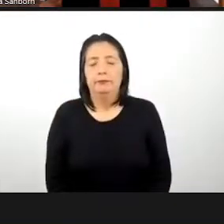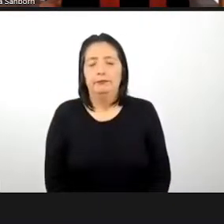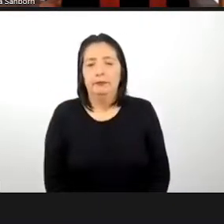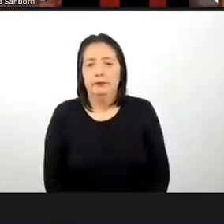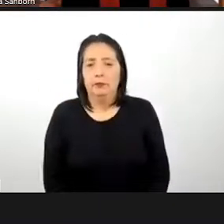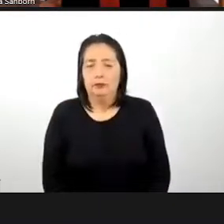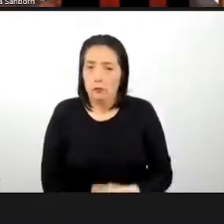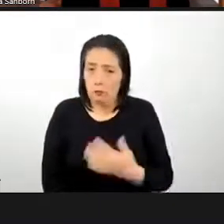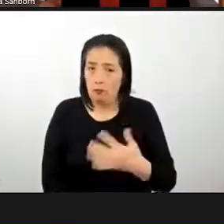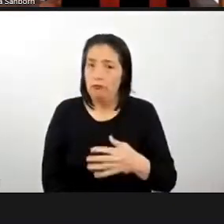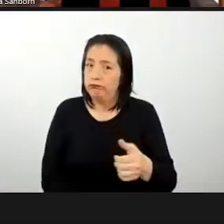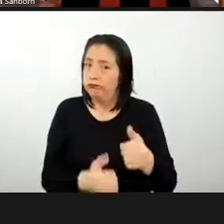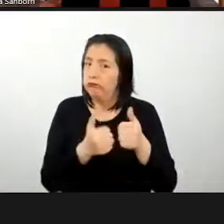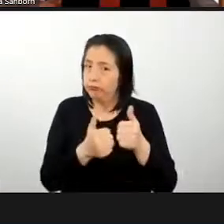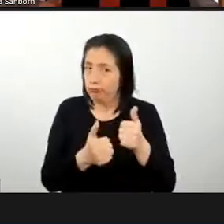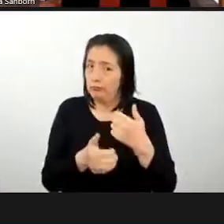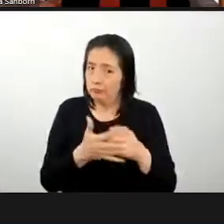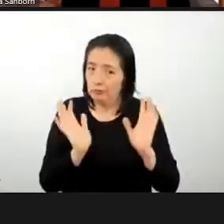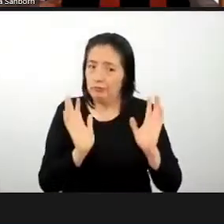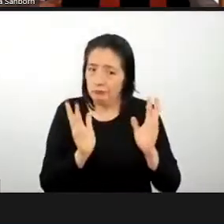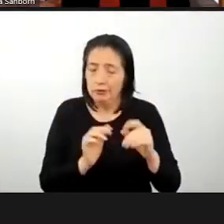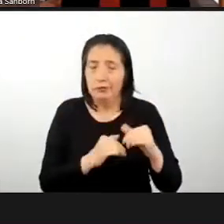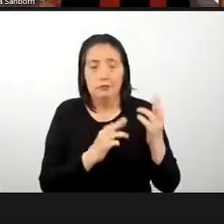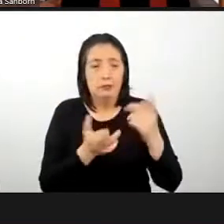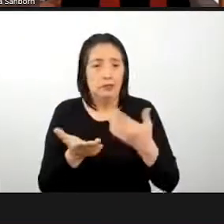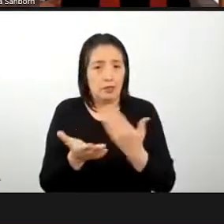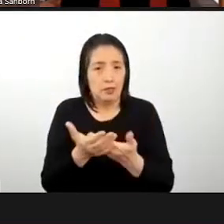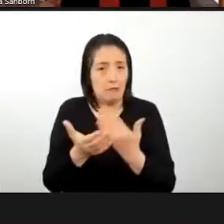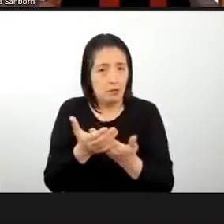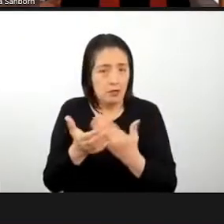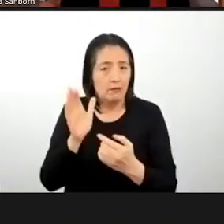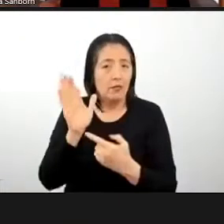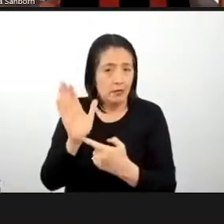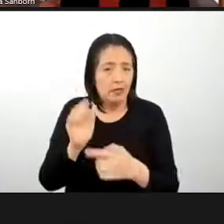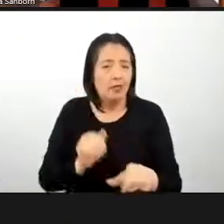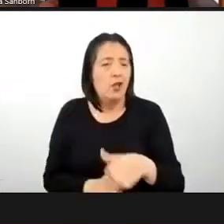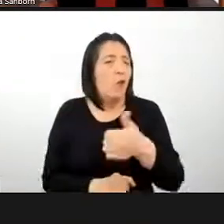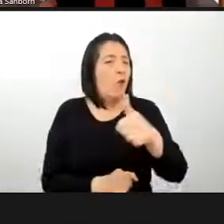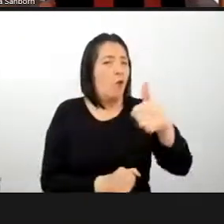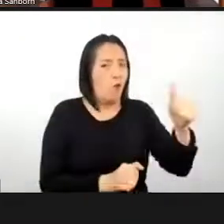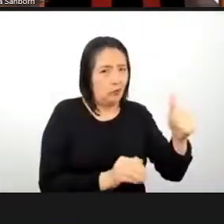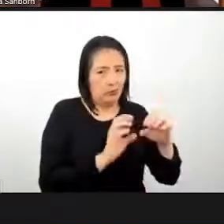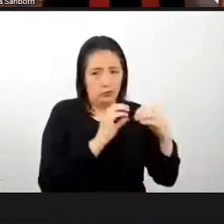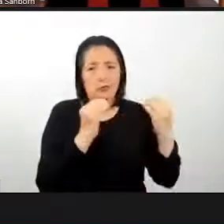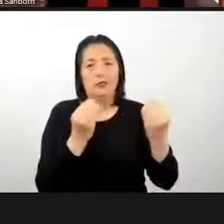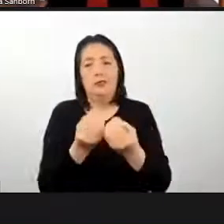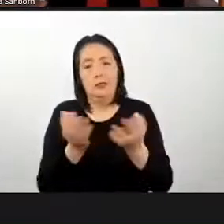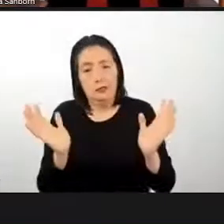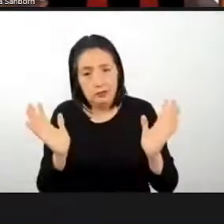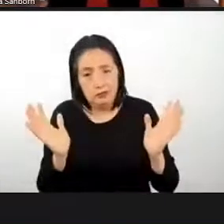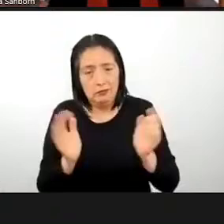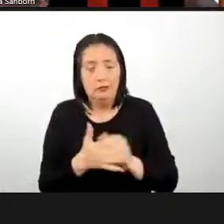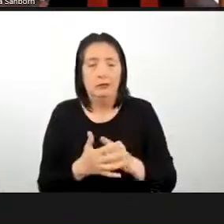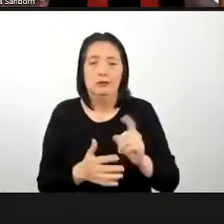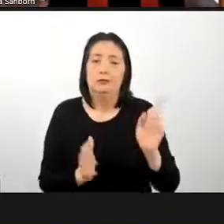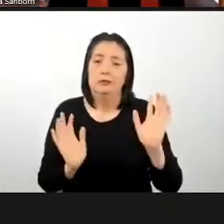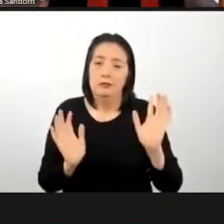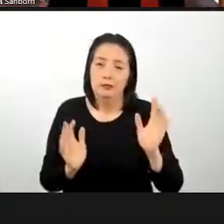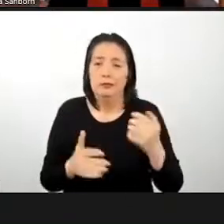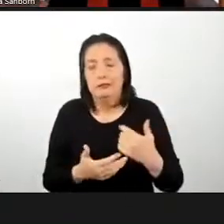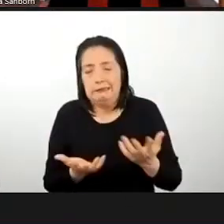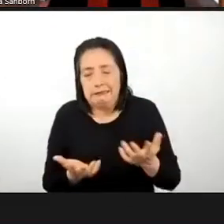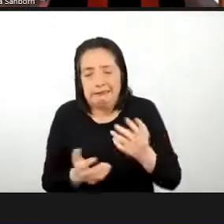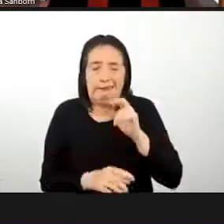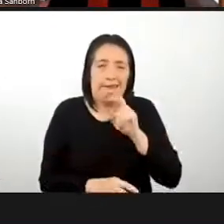que han dado la talla, ¿no? Y ahí están los datos para demostrarlo, a diferencia de otras instituciones, ¿no? Que todos que hemos sufrido un poco